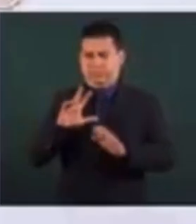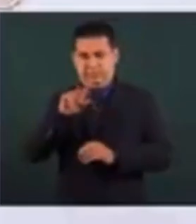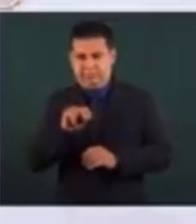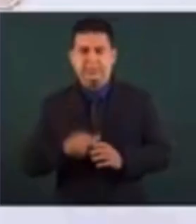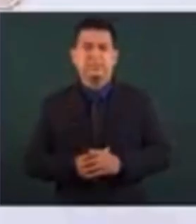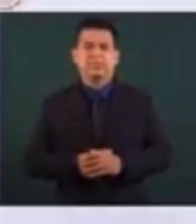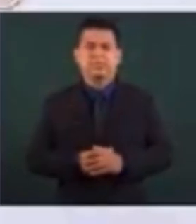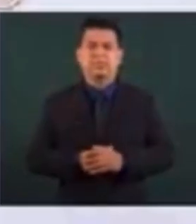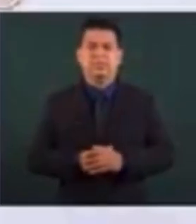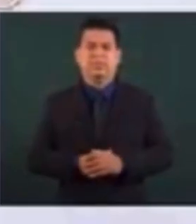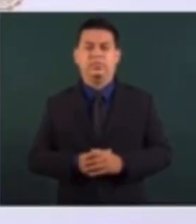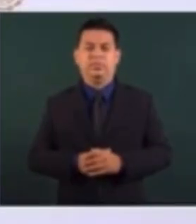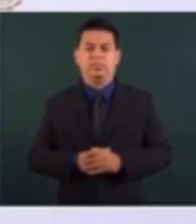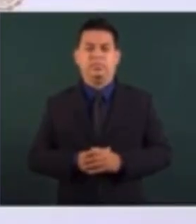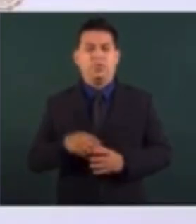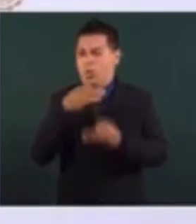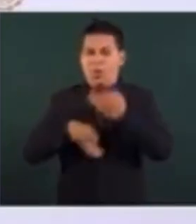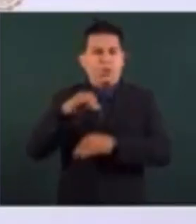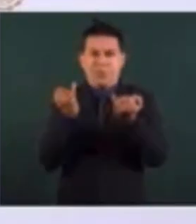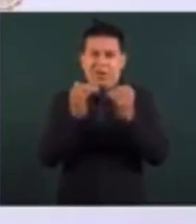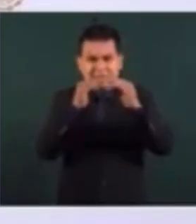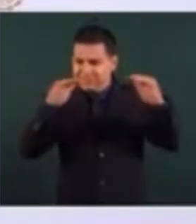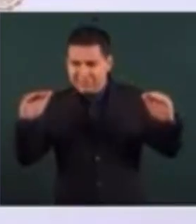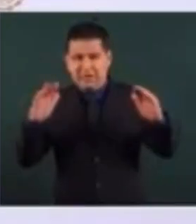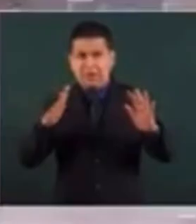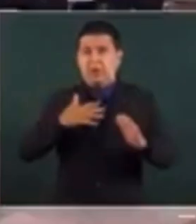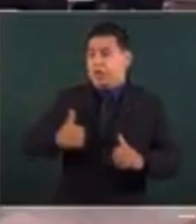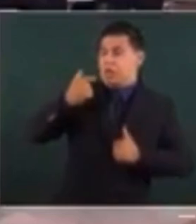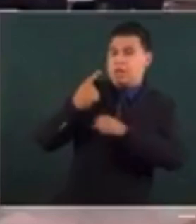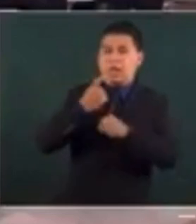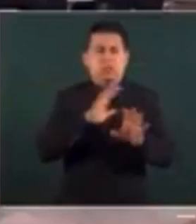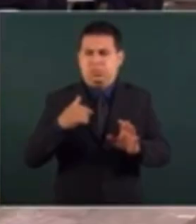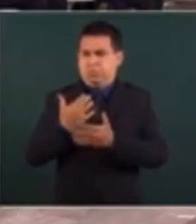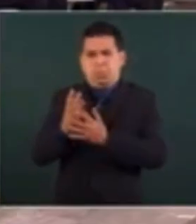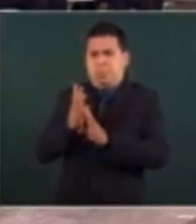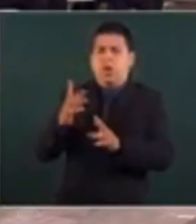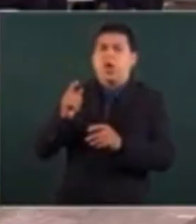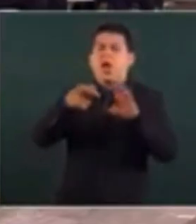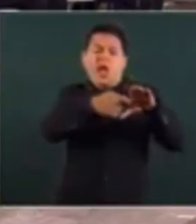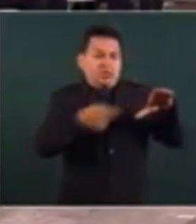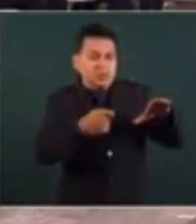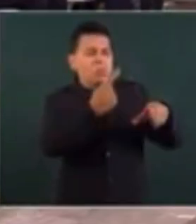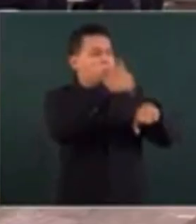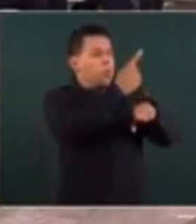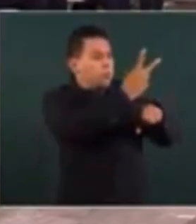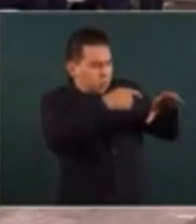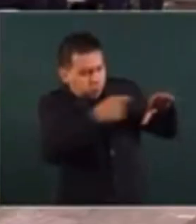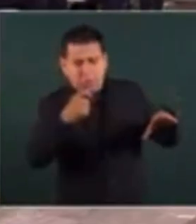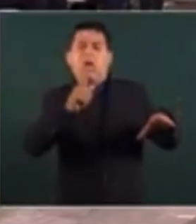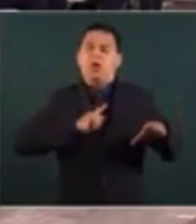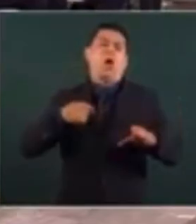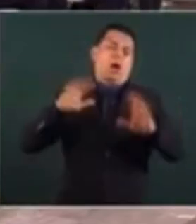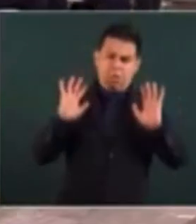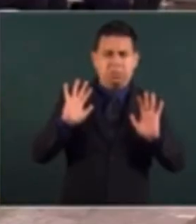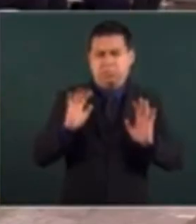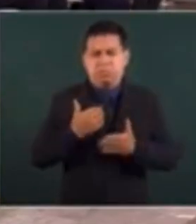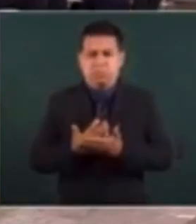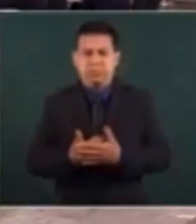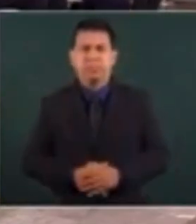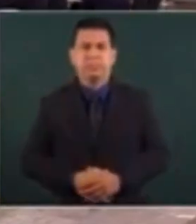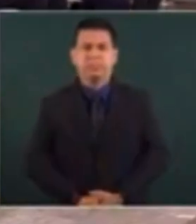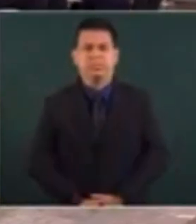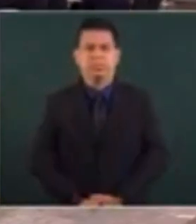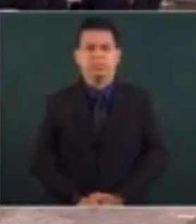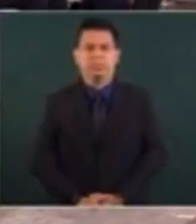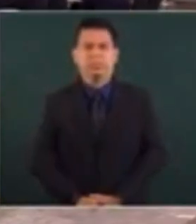Que tiene que ser distinta las cosas. Que había que esperar nuestro turno. Sí, cuando llegaron las primeras vacunas de